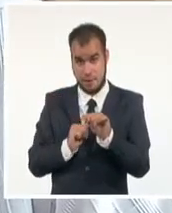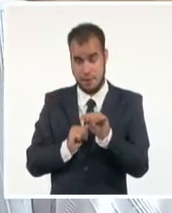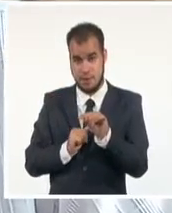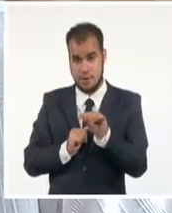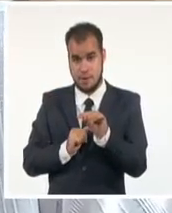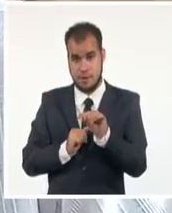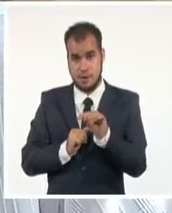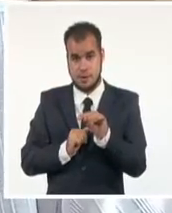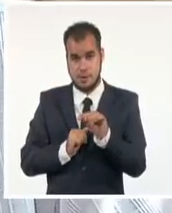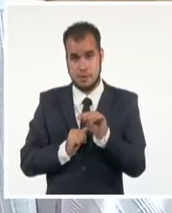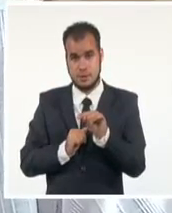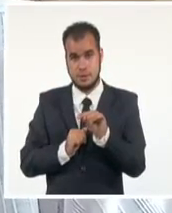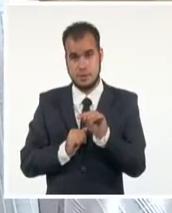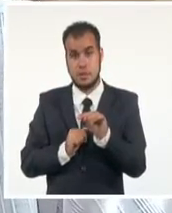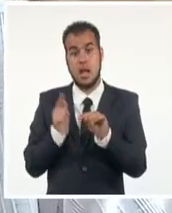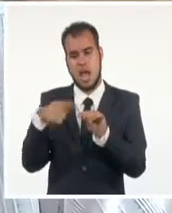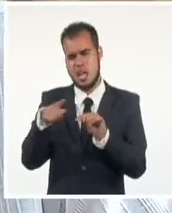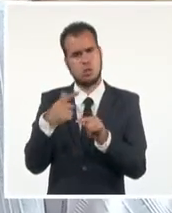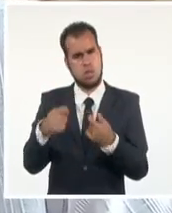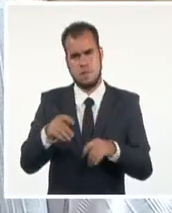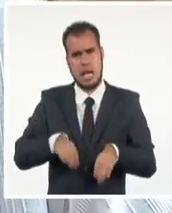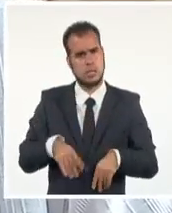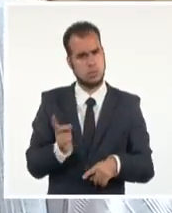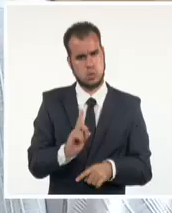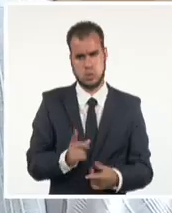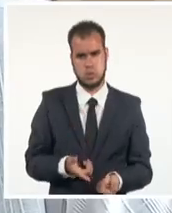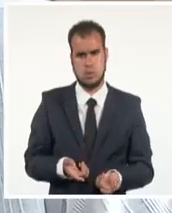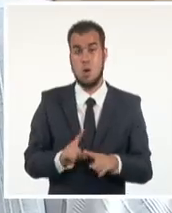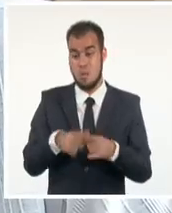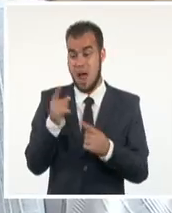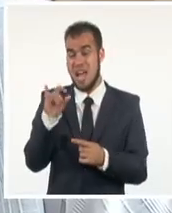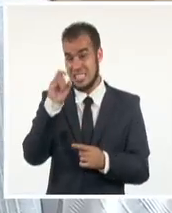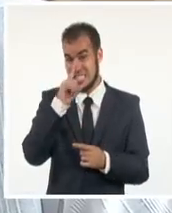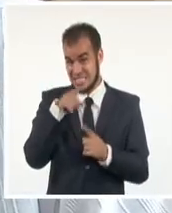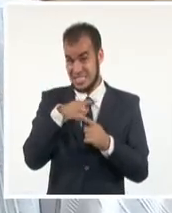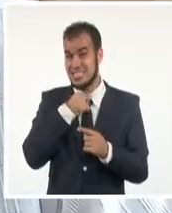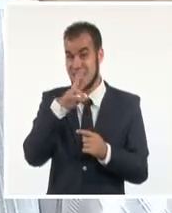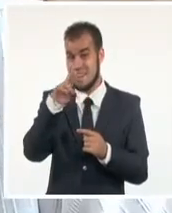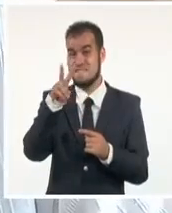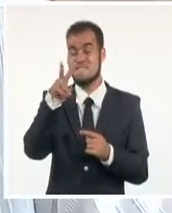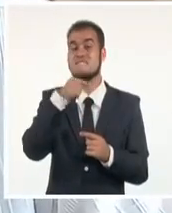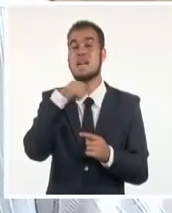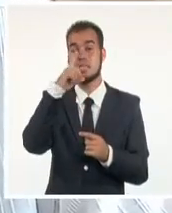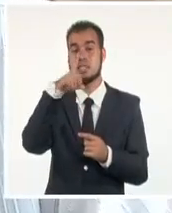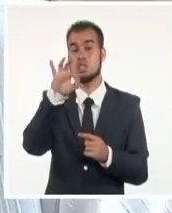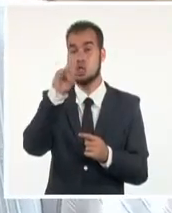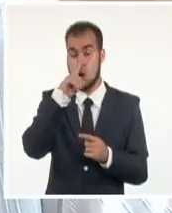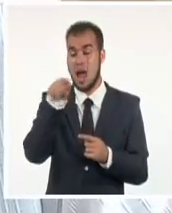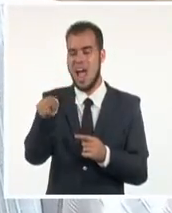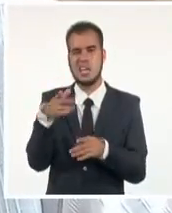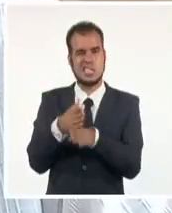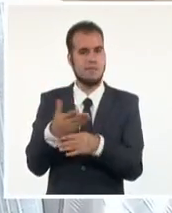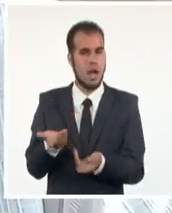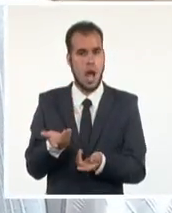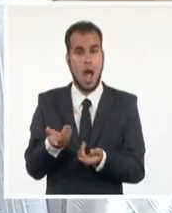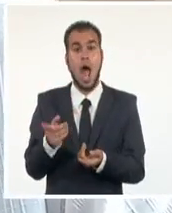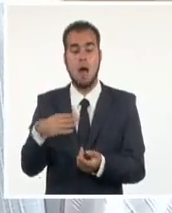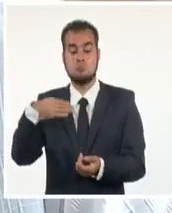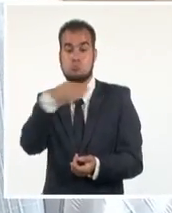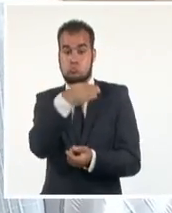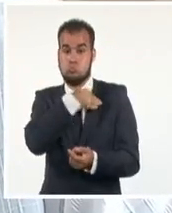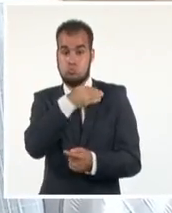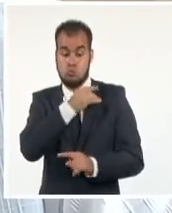qué en aquel momento la protesta tan benévola, tan bien intencionada, no llegó hasta la Casa Blanca? Y ahora, ¿por